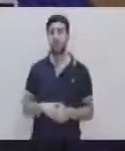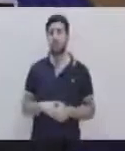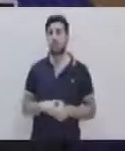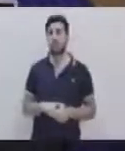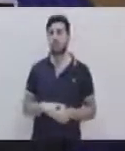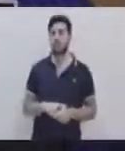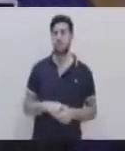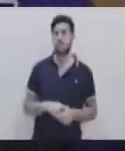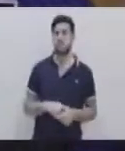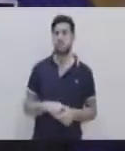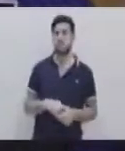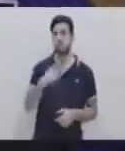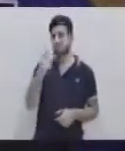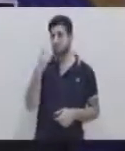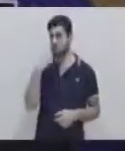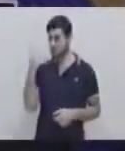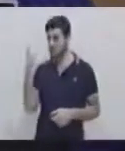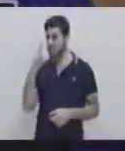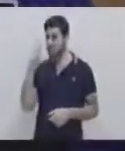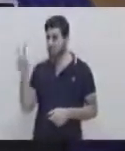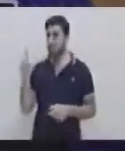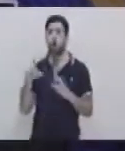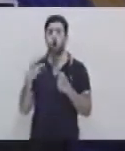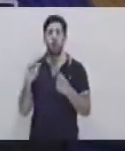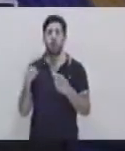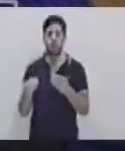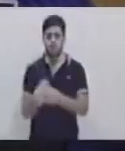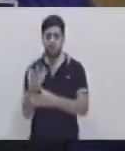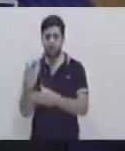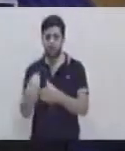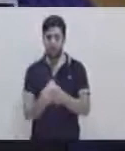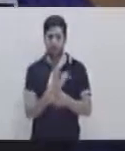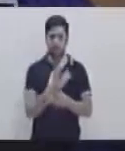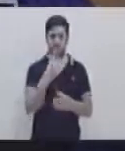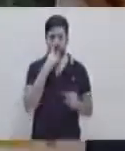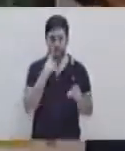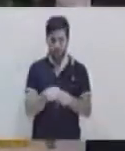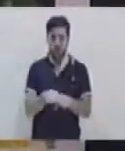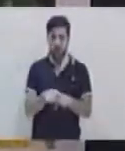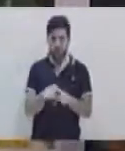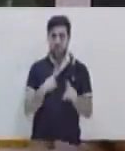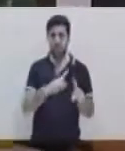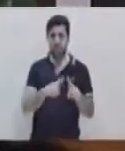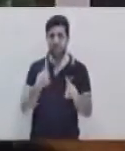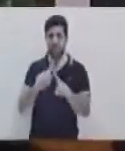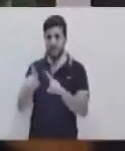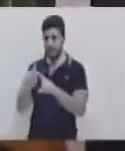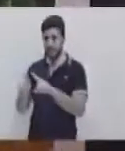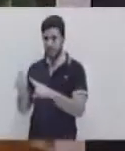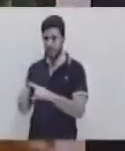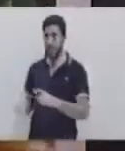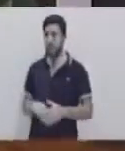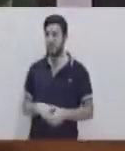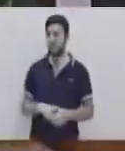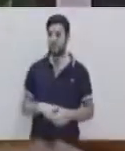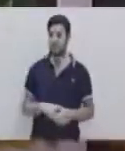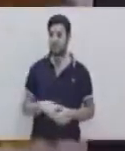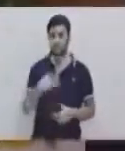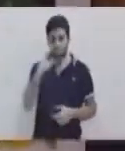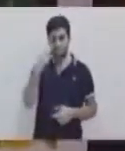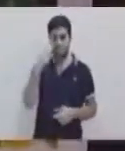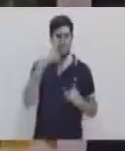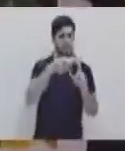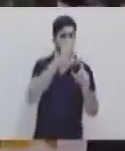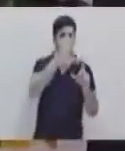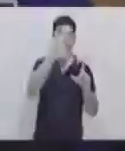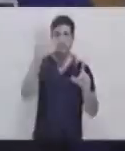color son las plantas? Podemos observar que las plantas son de color verde. Hay diferentes árboles, pero